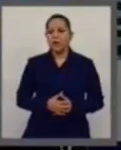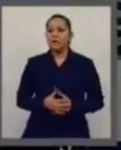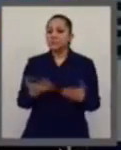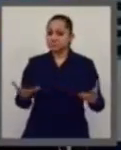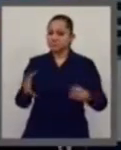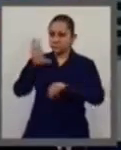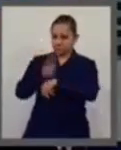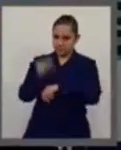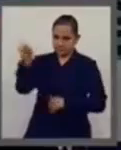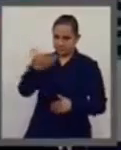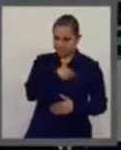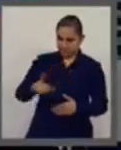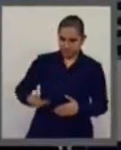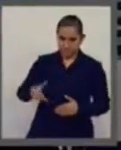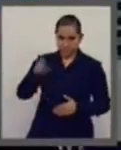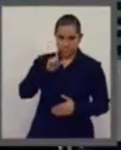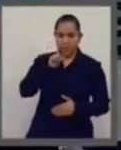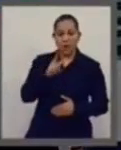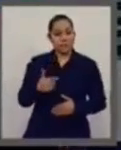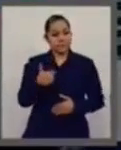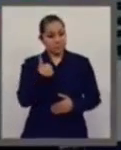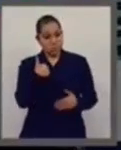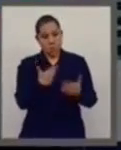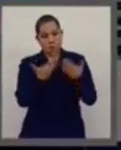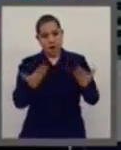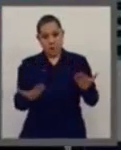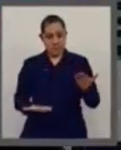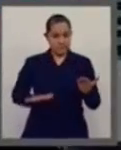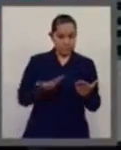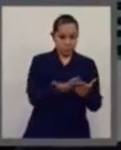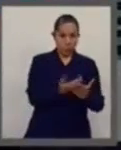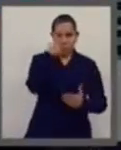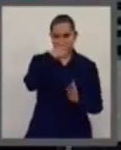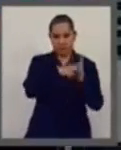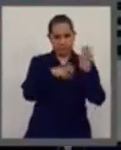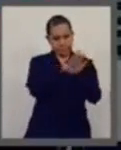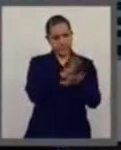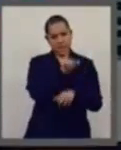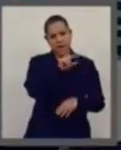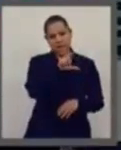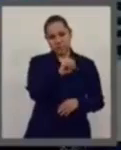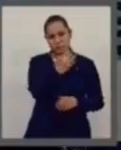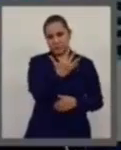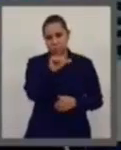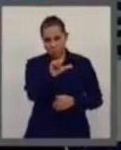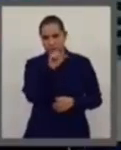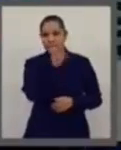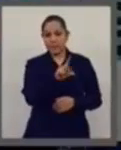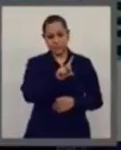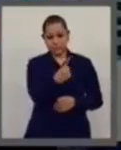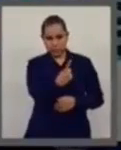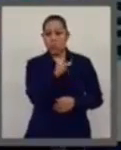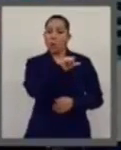venia, Presidenta. Propongo la modificación al anexo 5A y 31, además del artículo